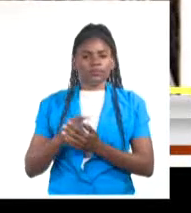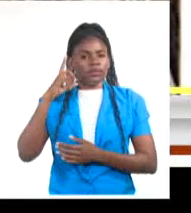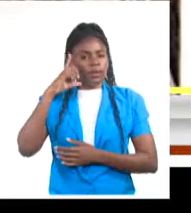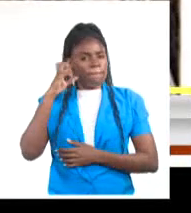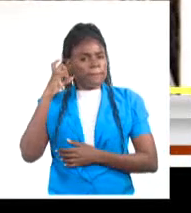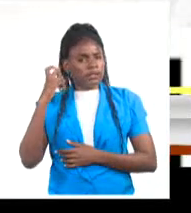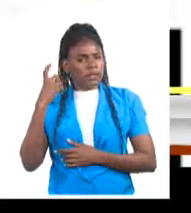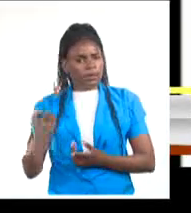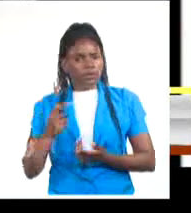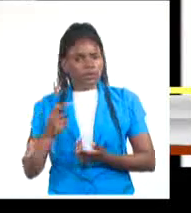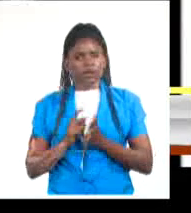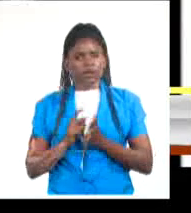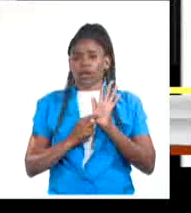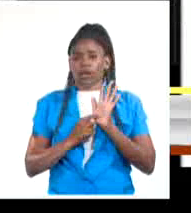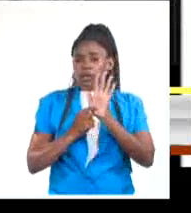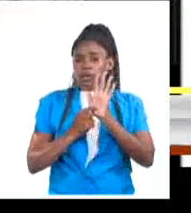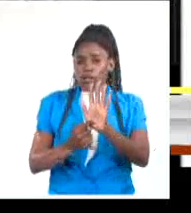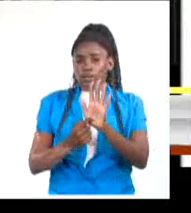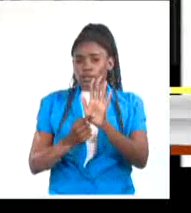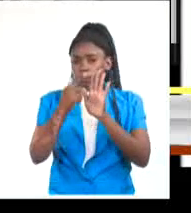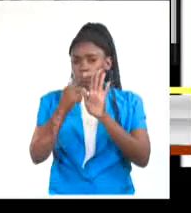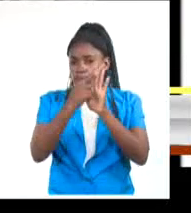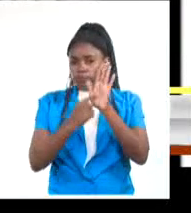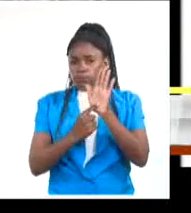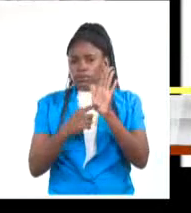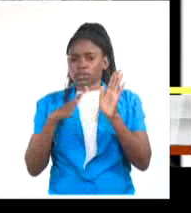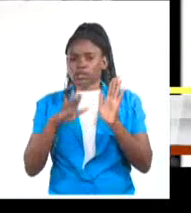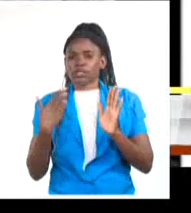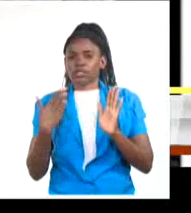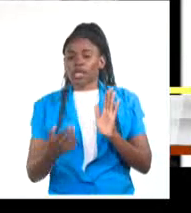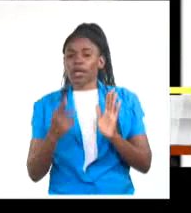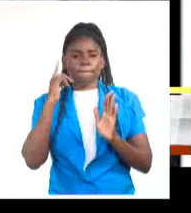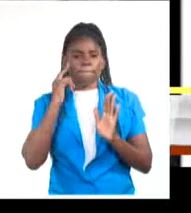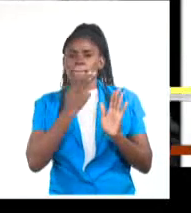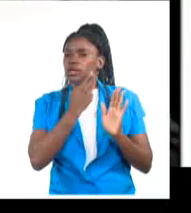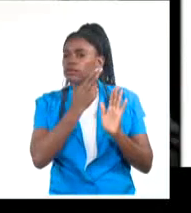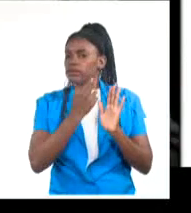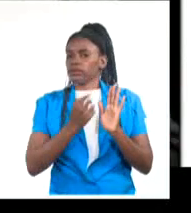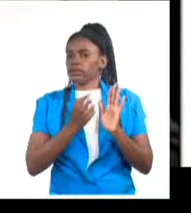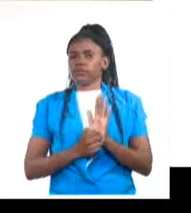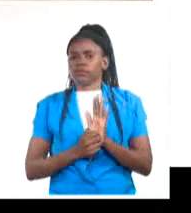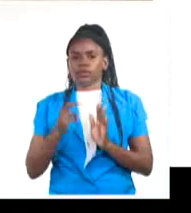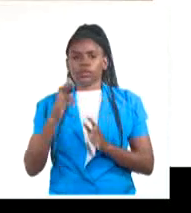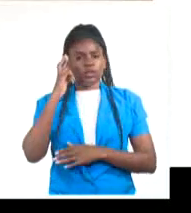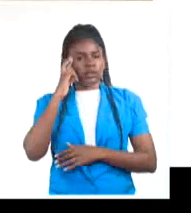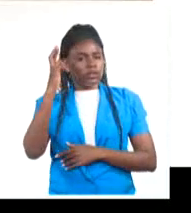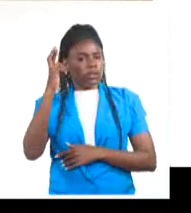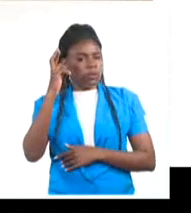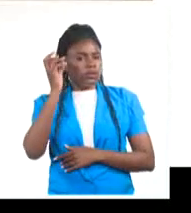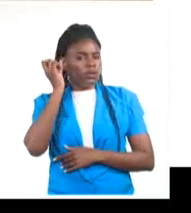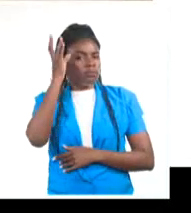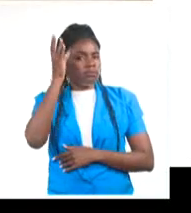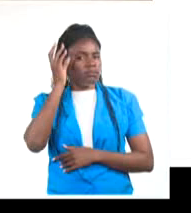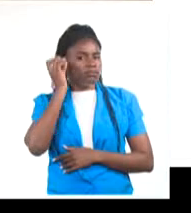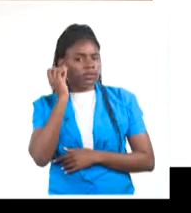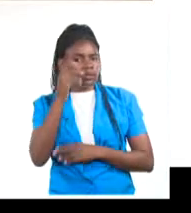muestra que, al decir de su curador, Alain Cabrera, revelan las altas dosis de creatividad de los